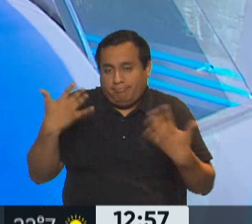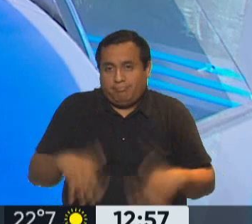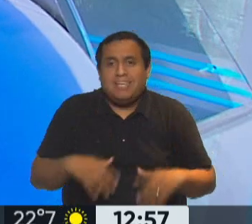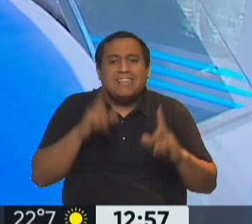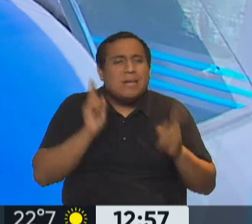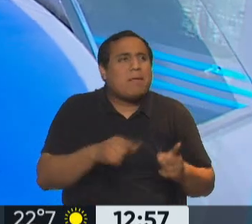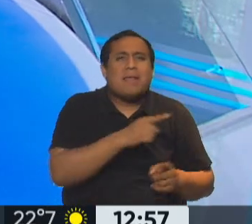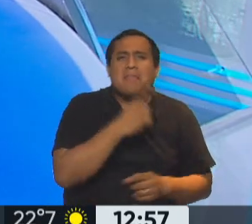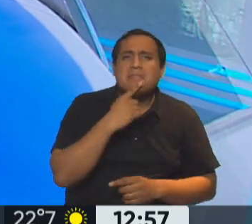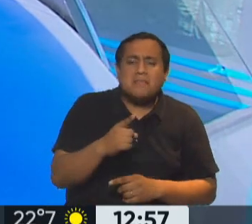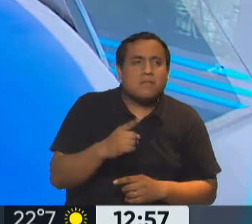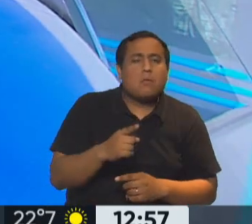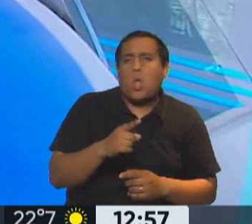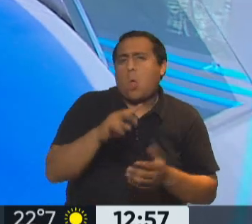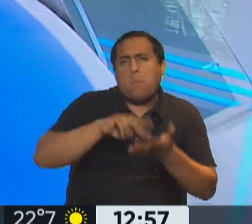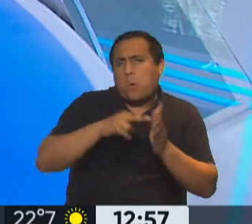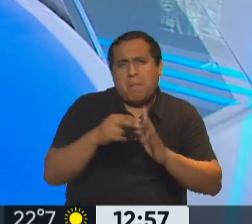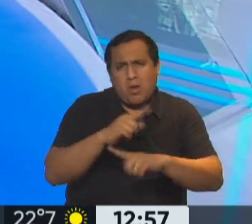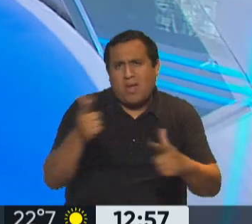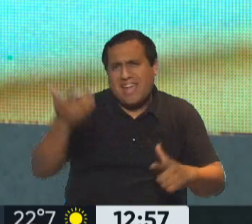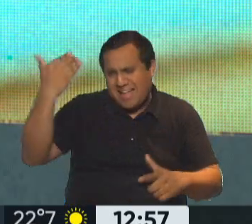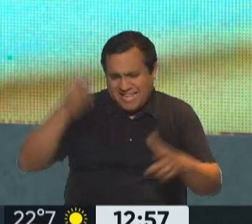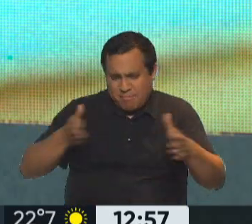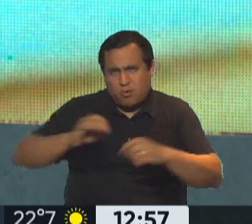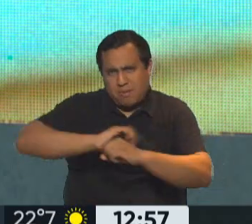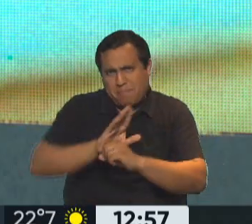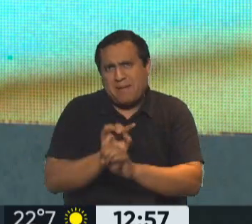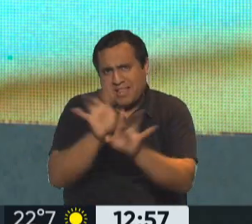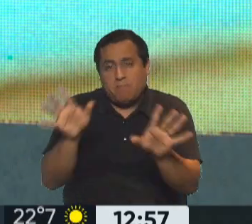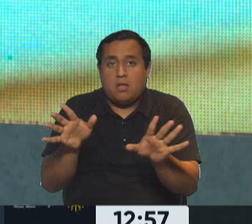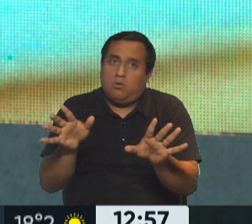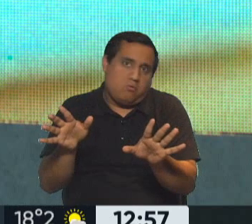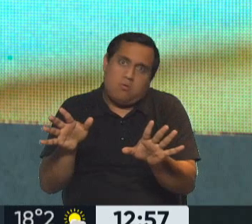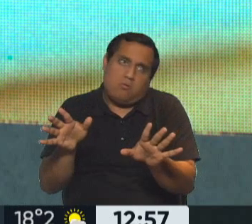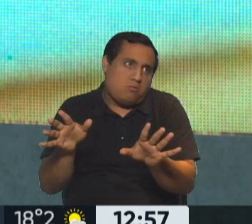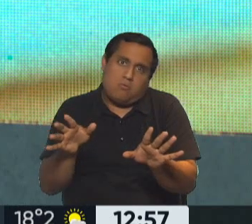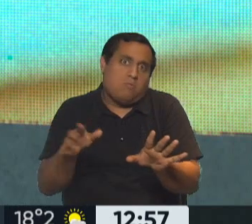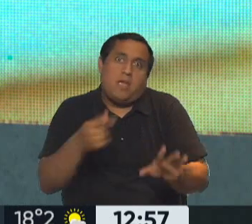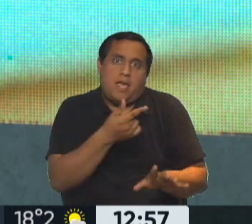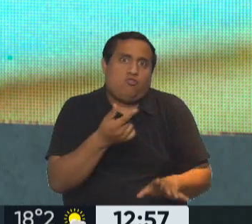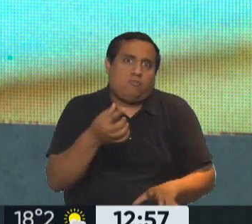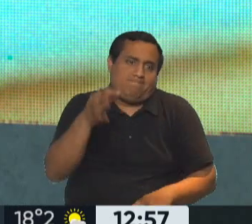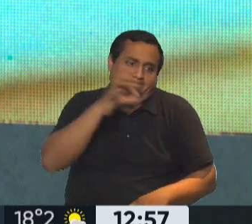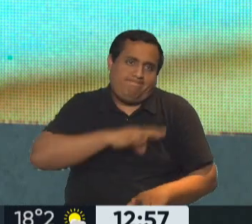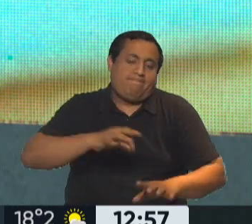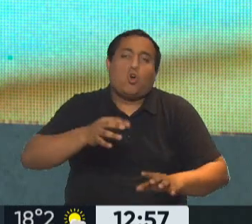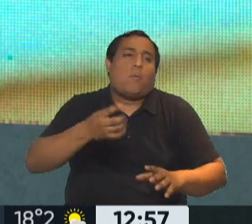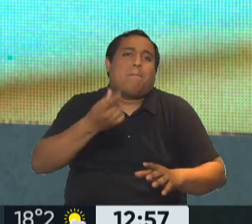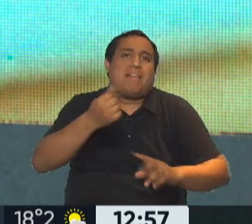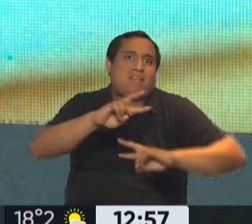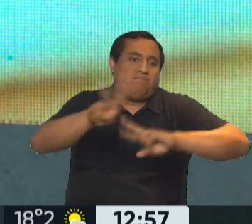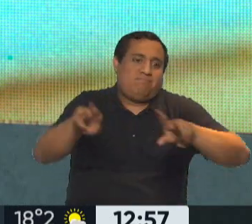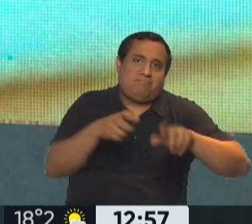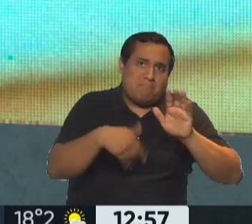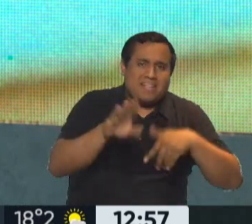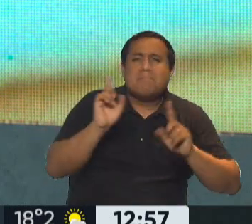que no tuvieron ningún inconveniente durante la pandemia, por el contrario, maximizaron sus ganancias del mismo modo que las compañías